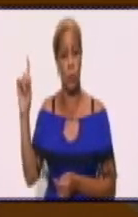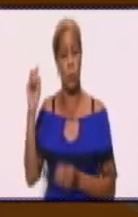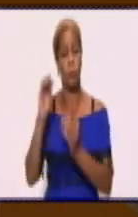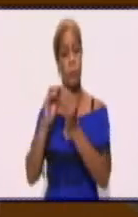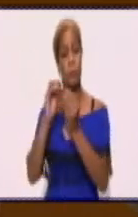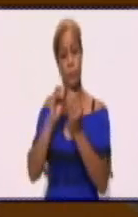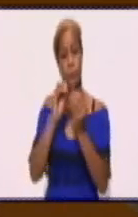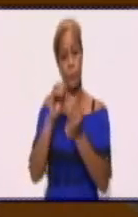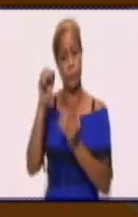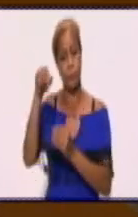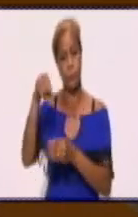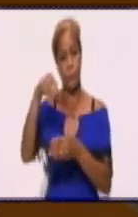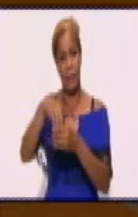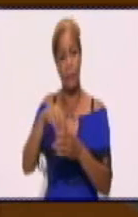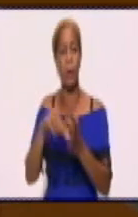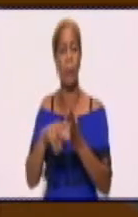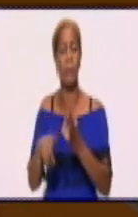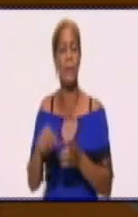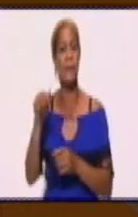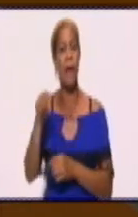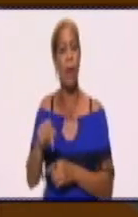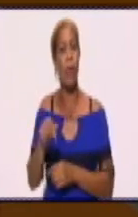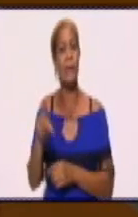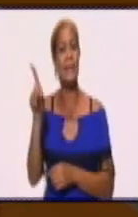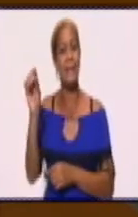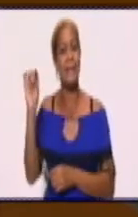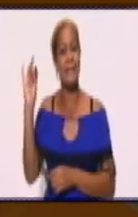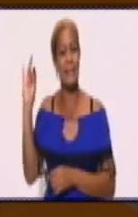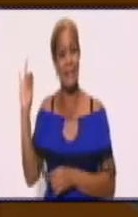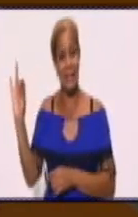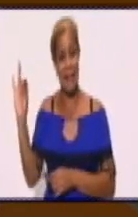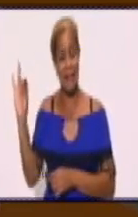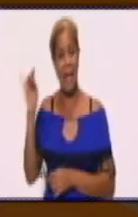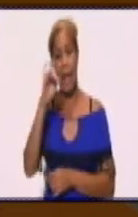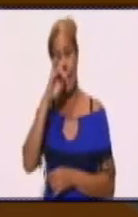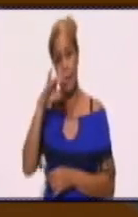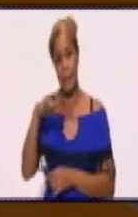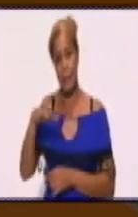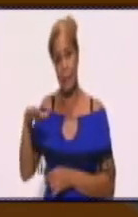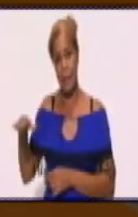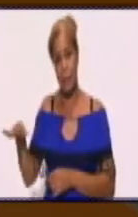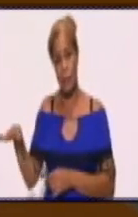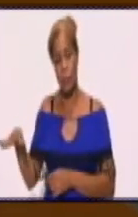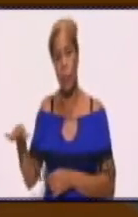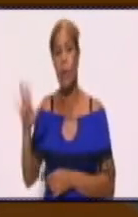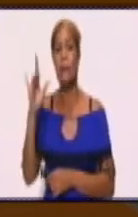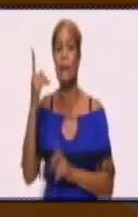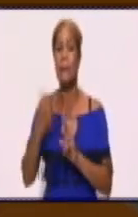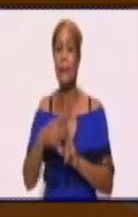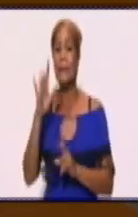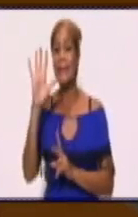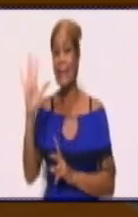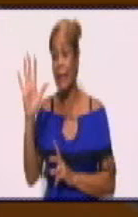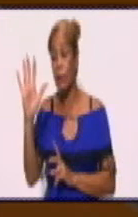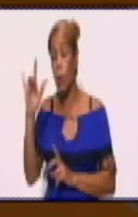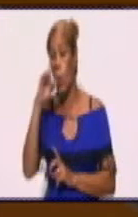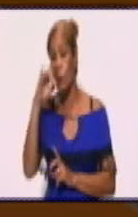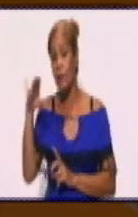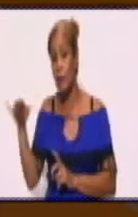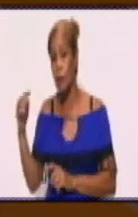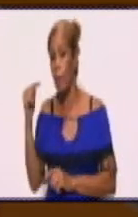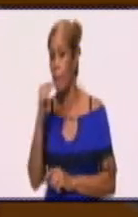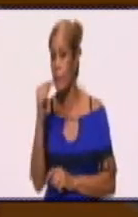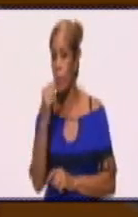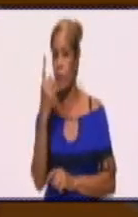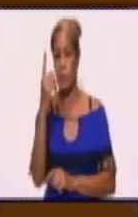viajeros. Hoy reportamos 17 casos en la edad pediátrica y 5 menores de un año y una